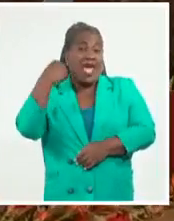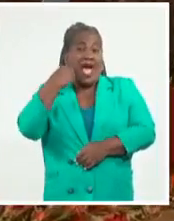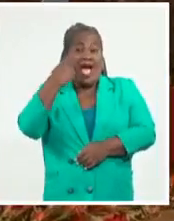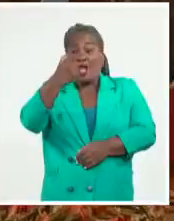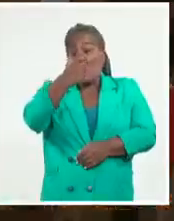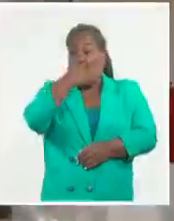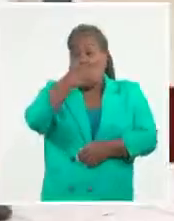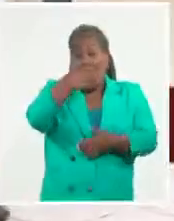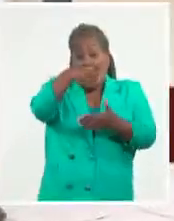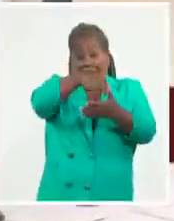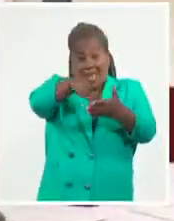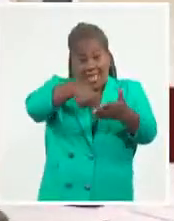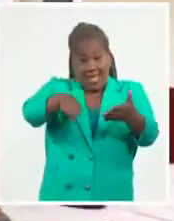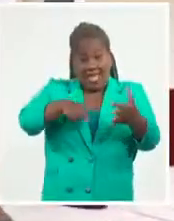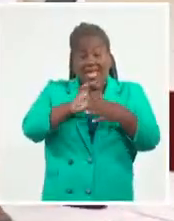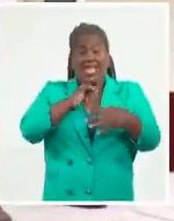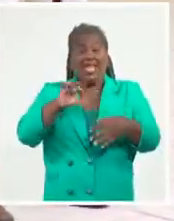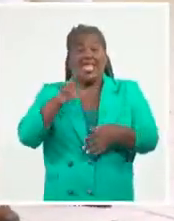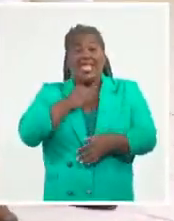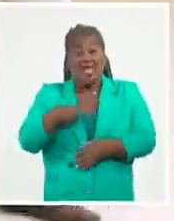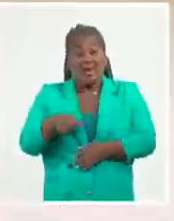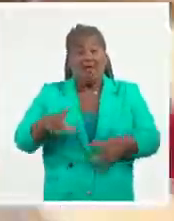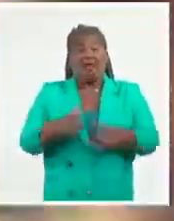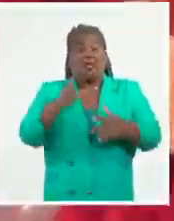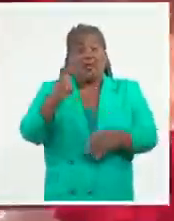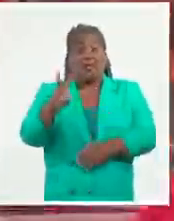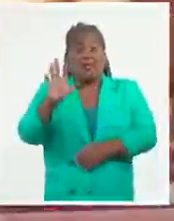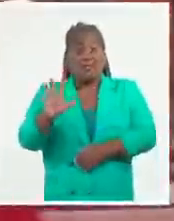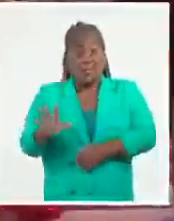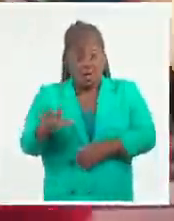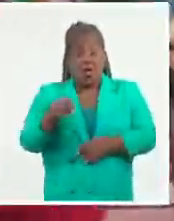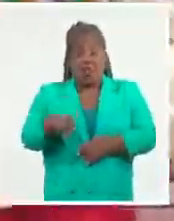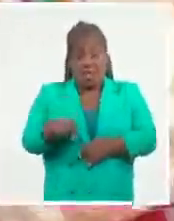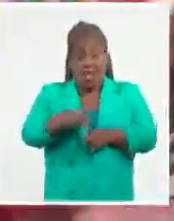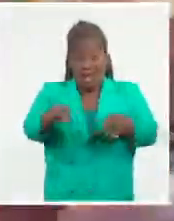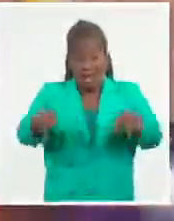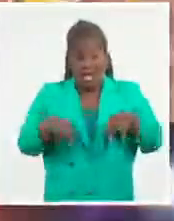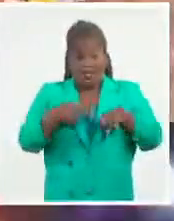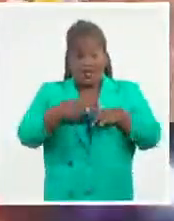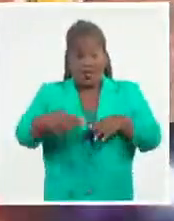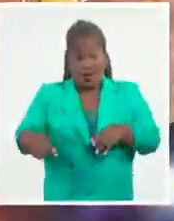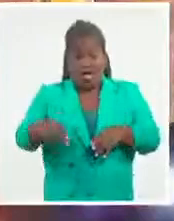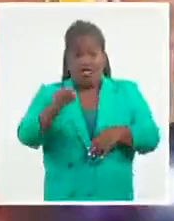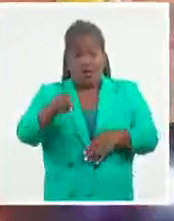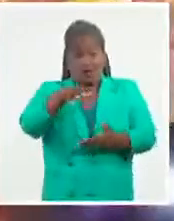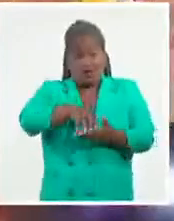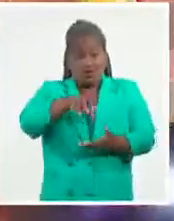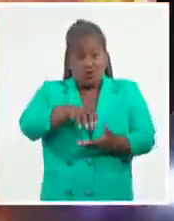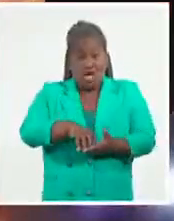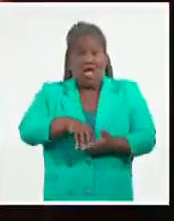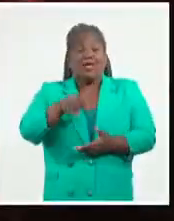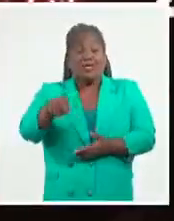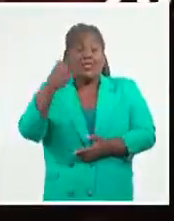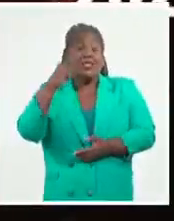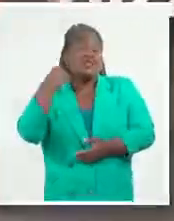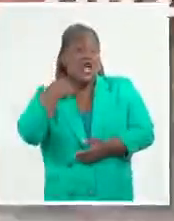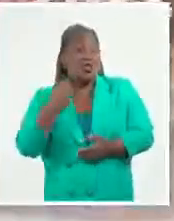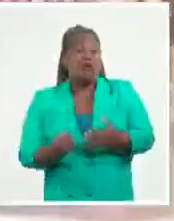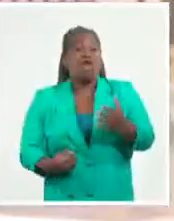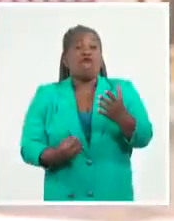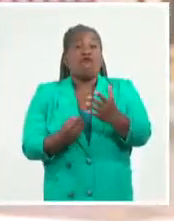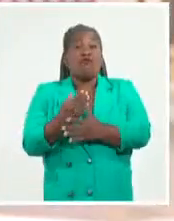Guillén, al aniversario 25 de la Oficina del Historiador de la Ciudad y a una década de la Compañía Folclórica Camagua.